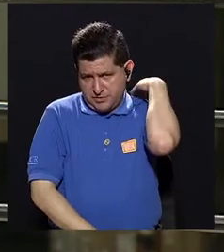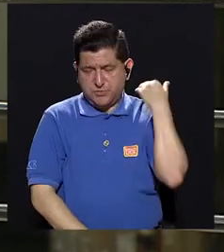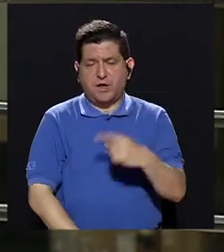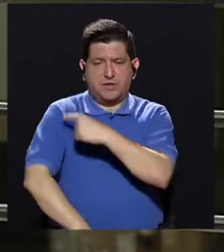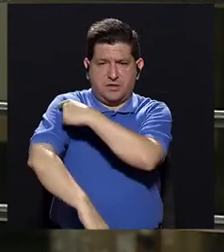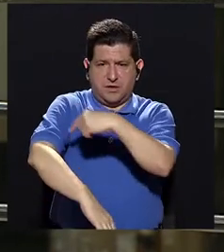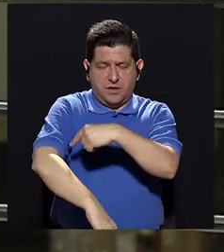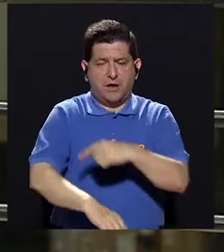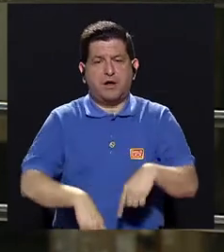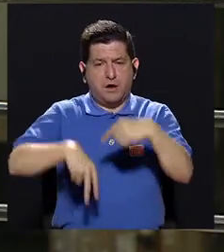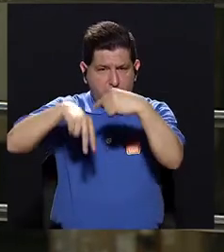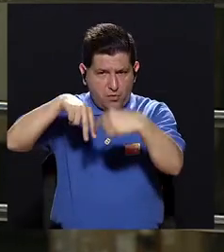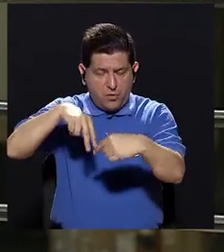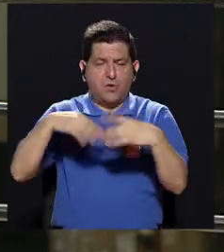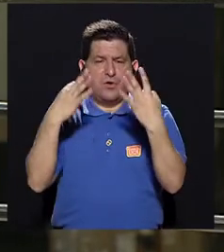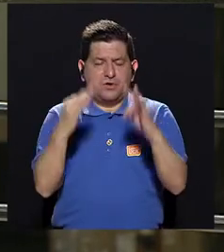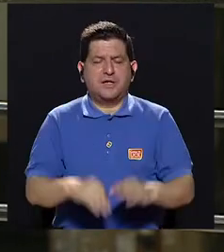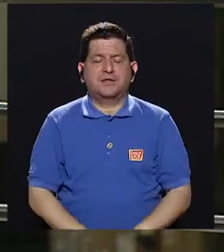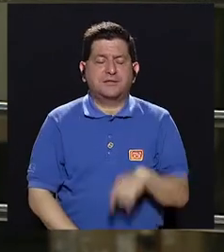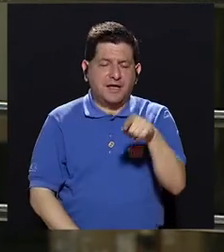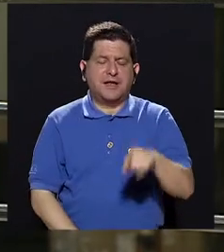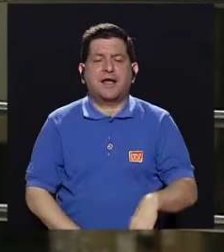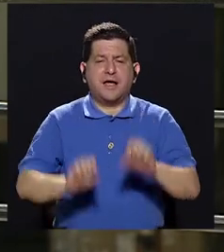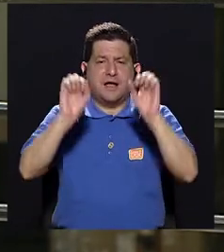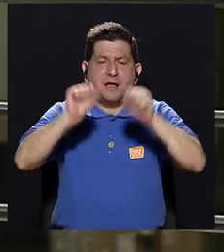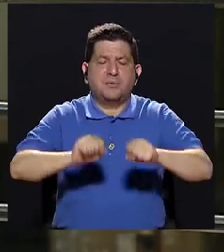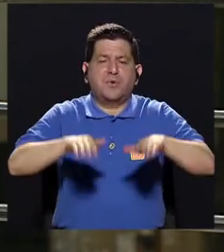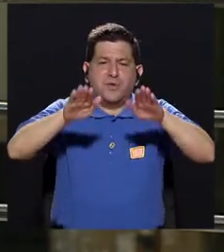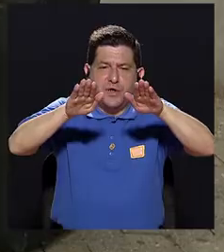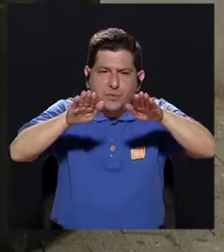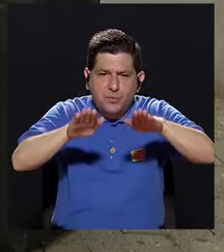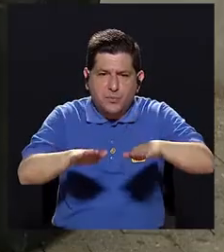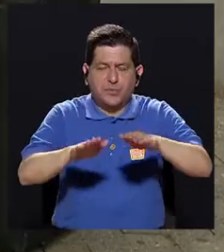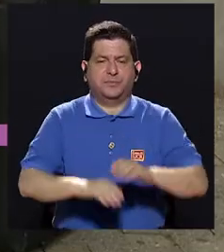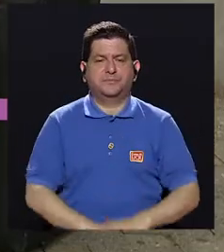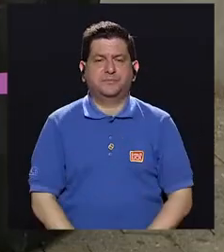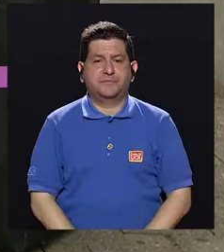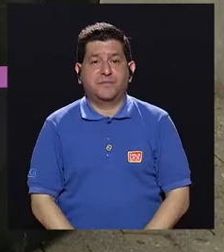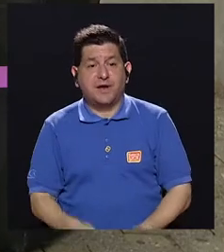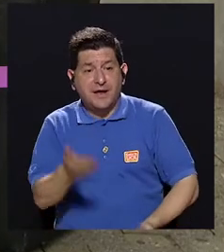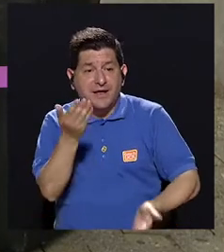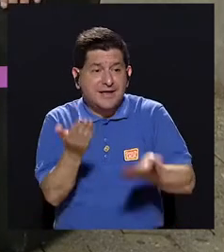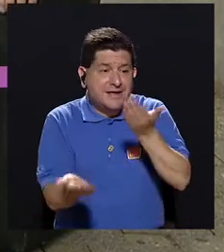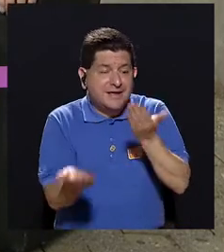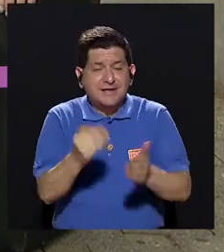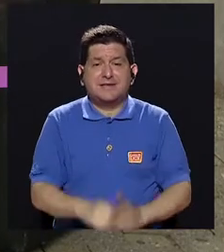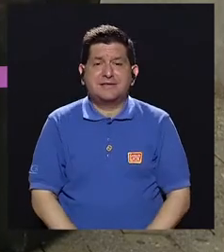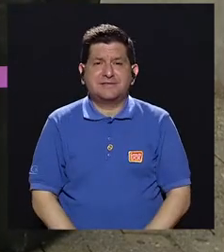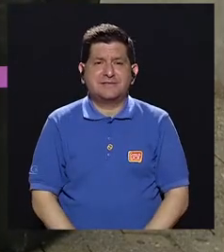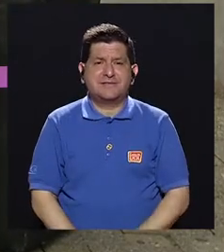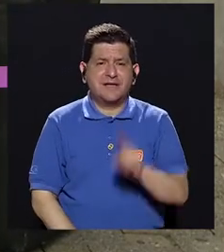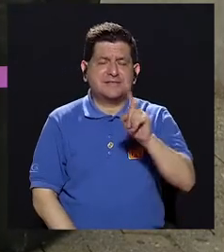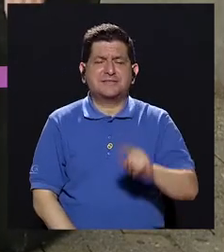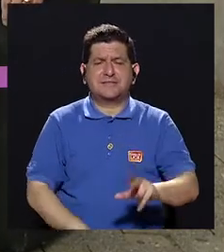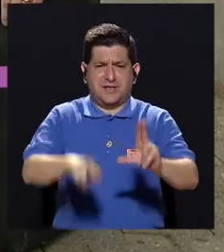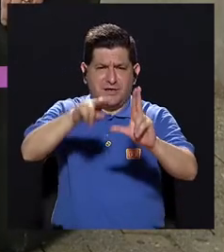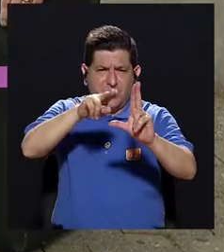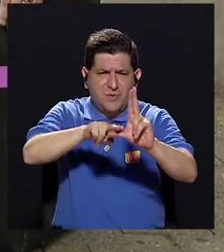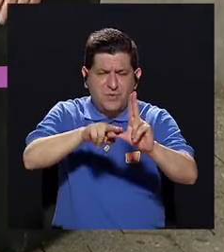¿verdad? Más que todo como para que se estrese un poco los músculos con los cuales está trabajando. ¿Cuáles podría ser uno desde acá, desde una